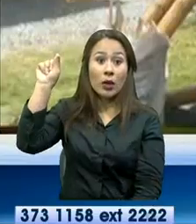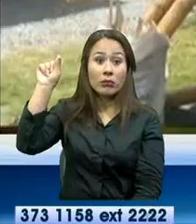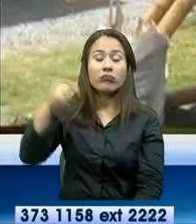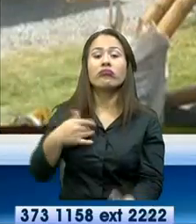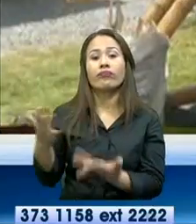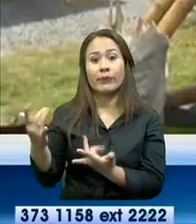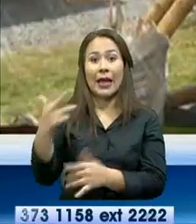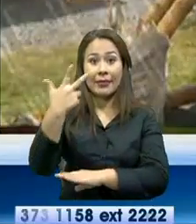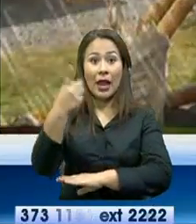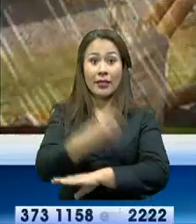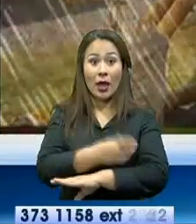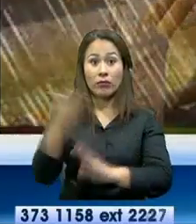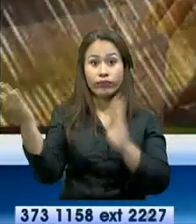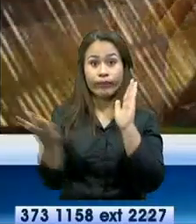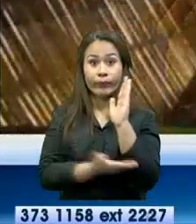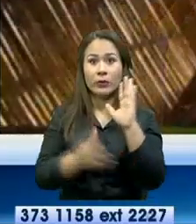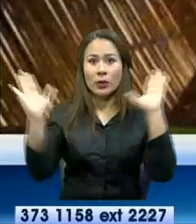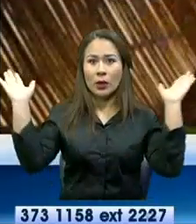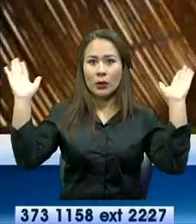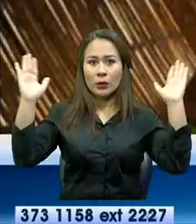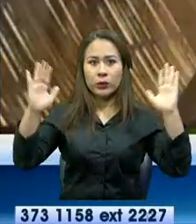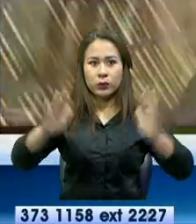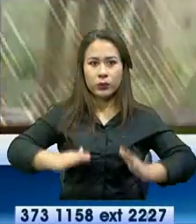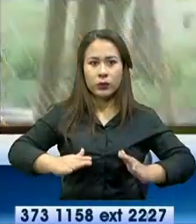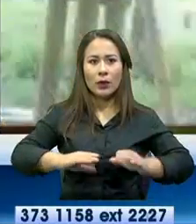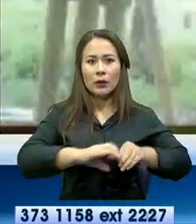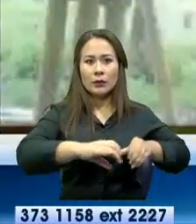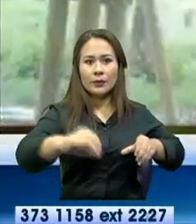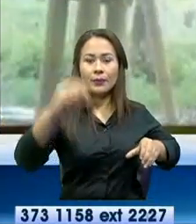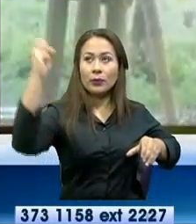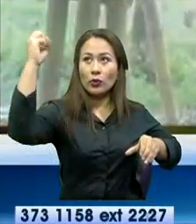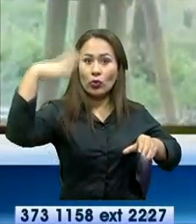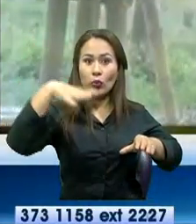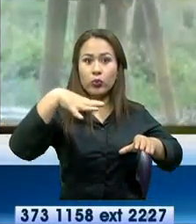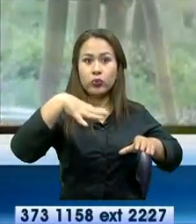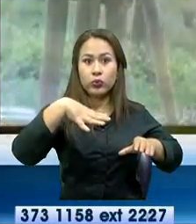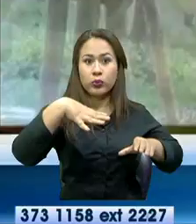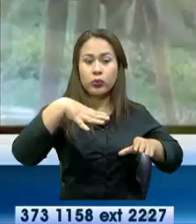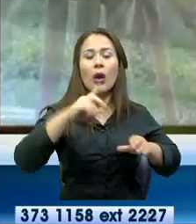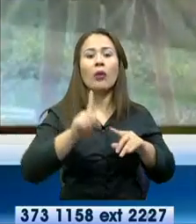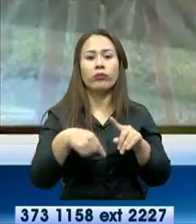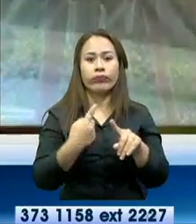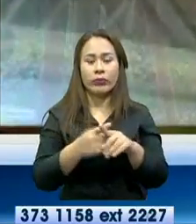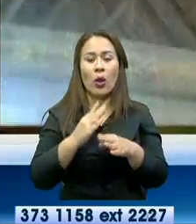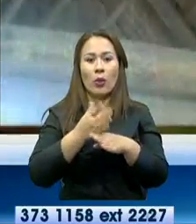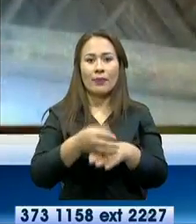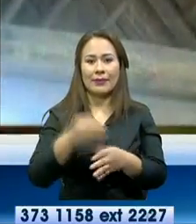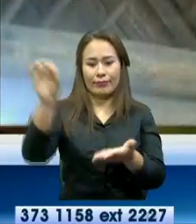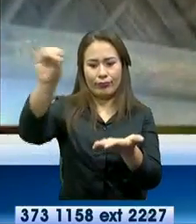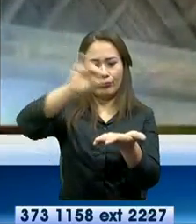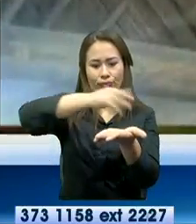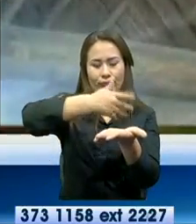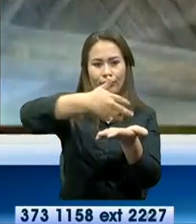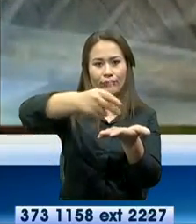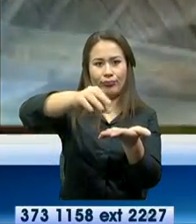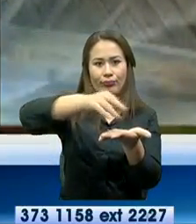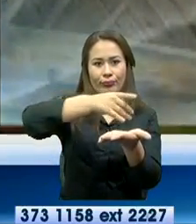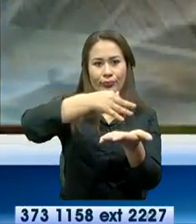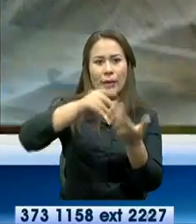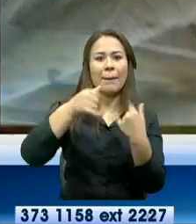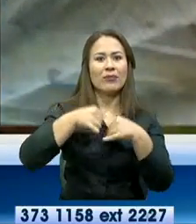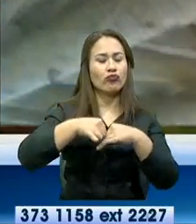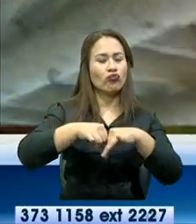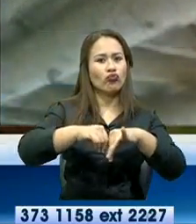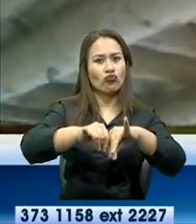espera 3 días para que bajen los minerales y savias, para luego inmunizarla con ácido bórico para su